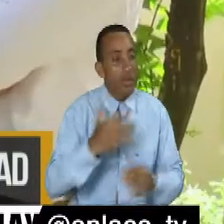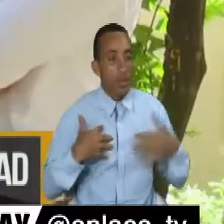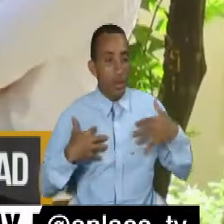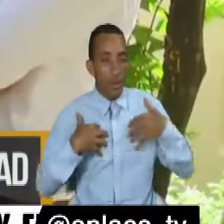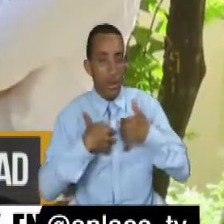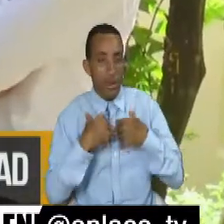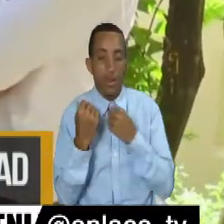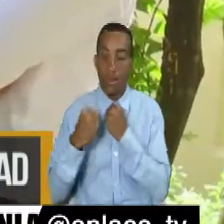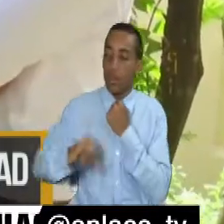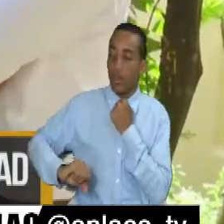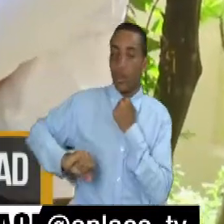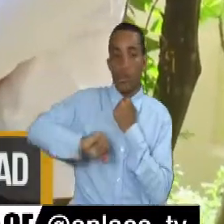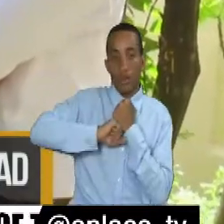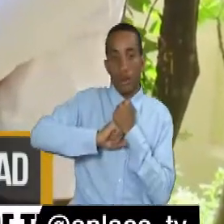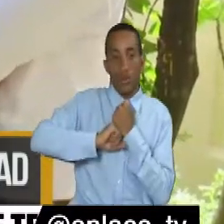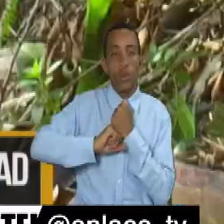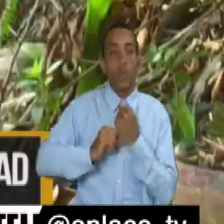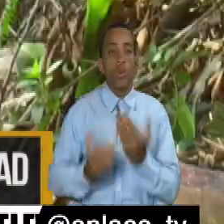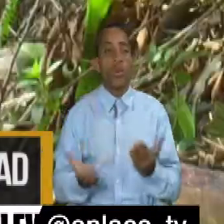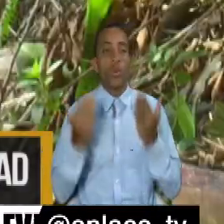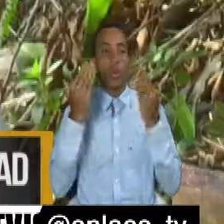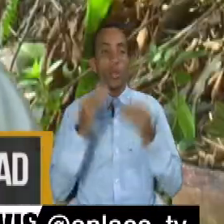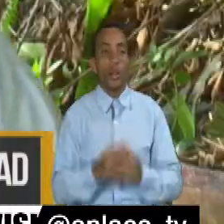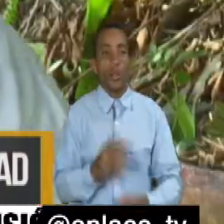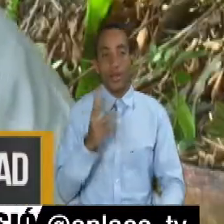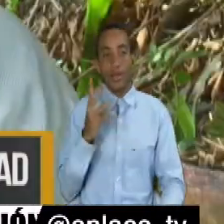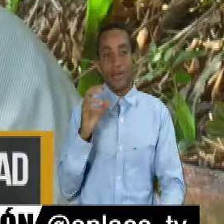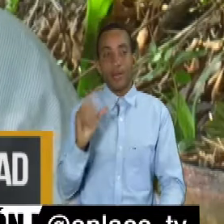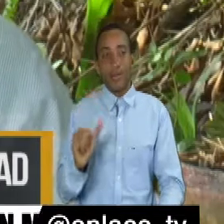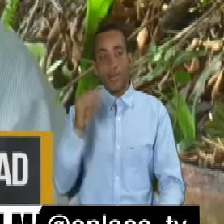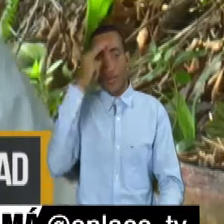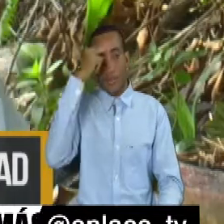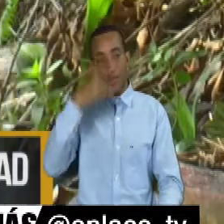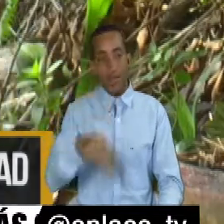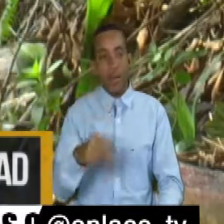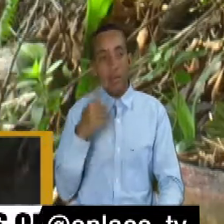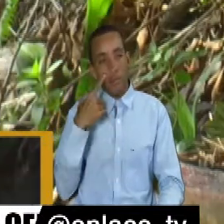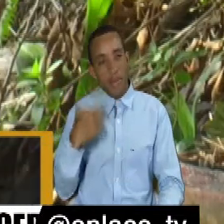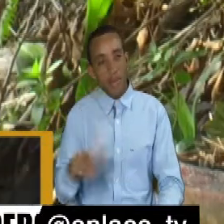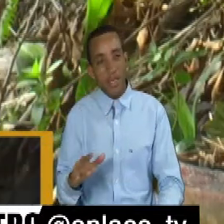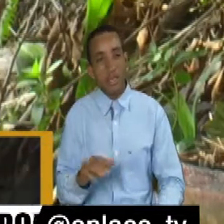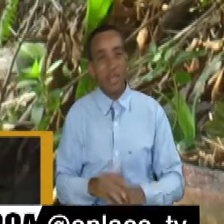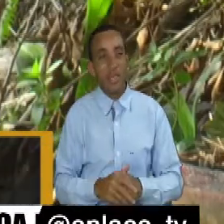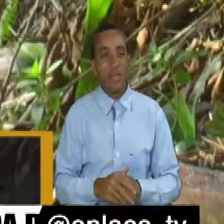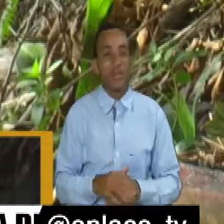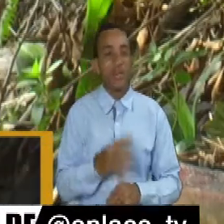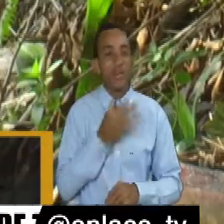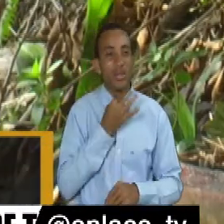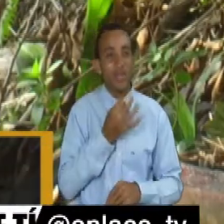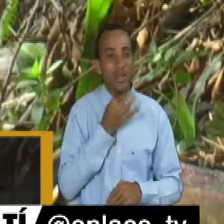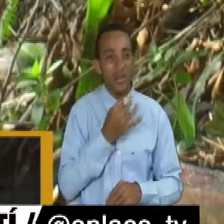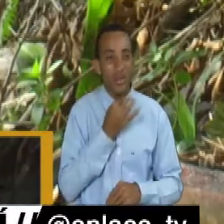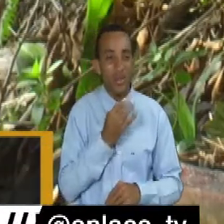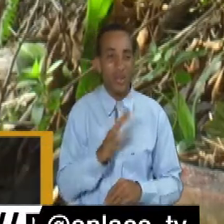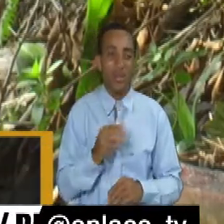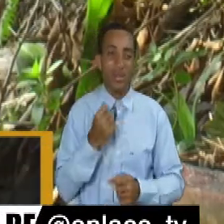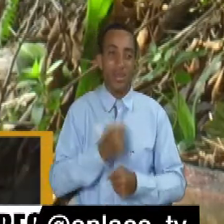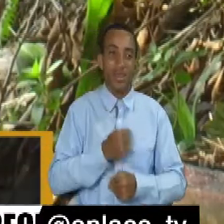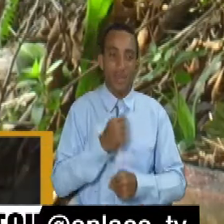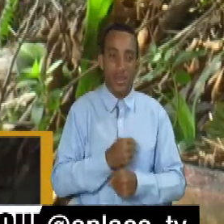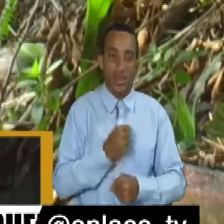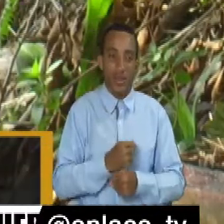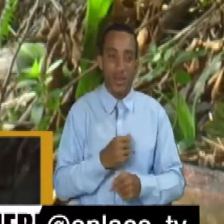reciben de ellos es fundamental. Pues mi esposa y mis hijos al principio les pareció un poco como chistoso el trabajo porque